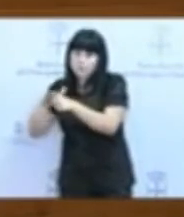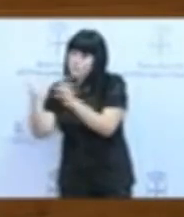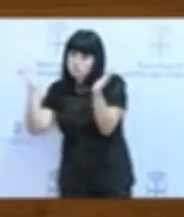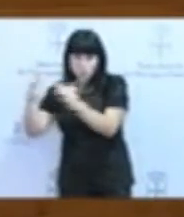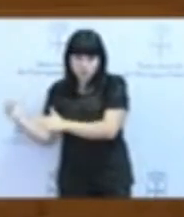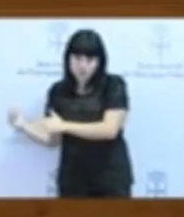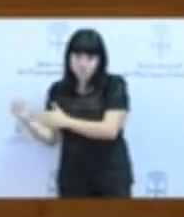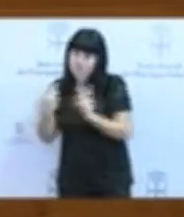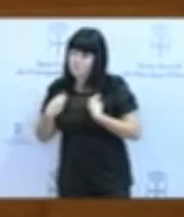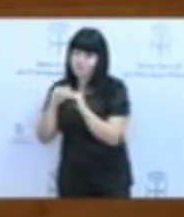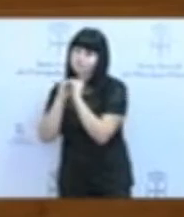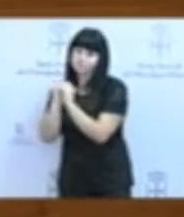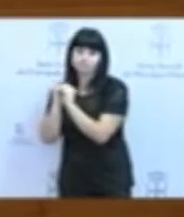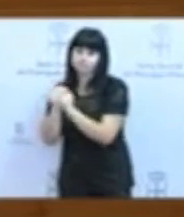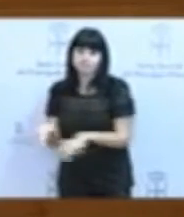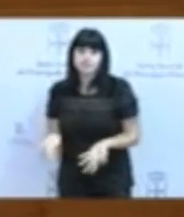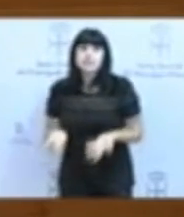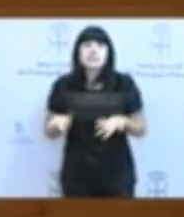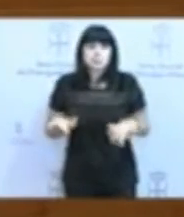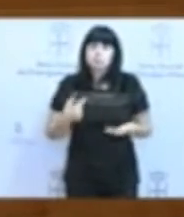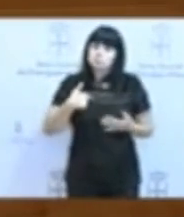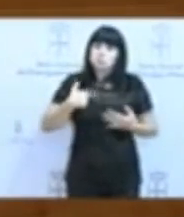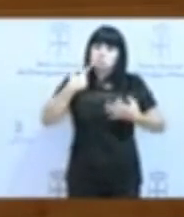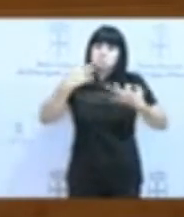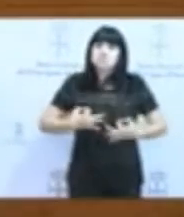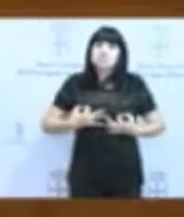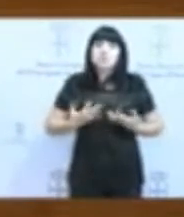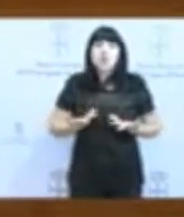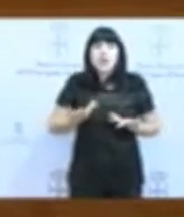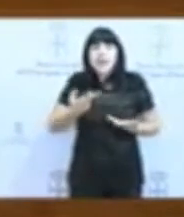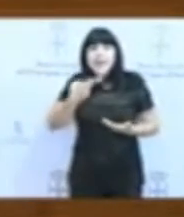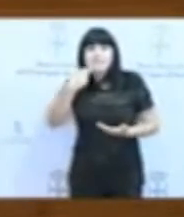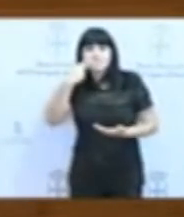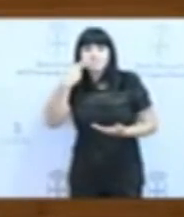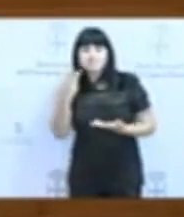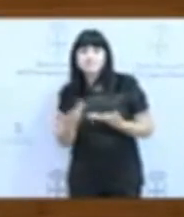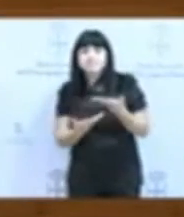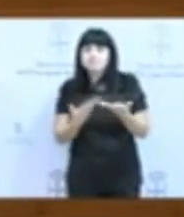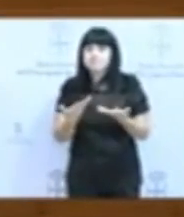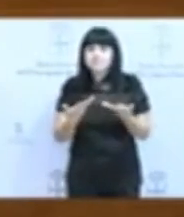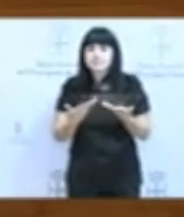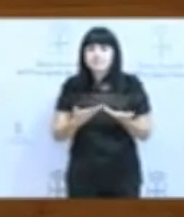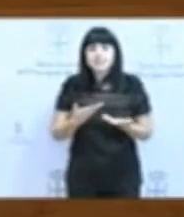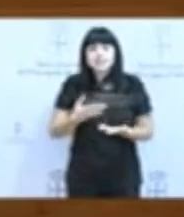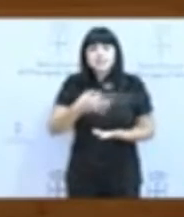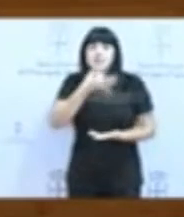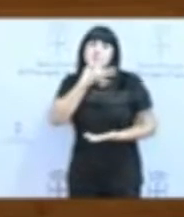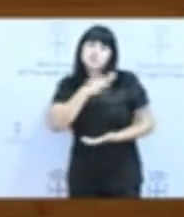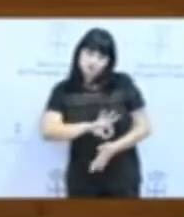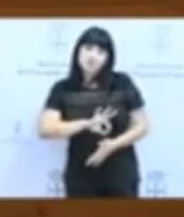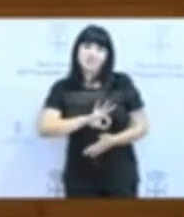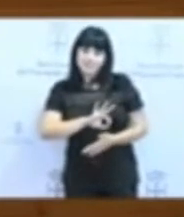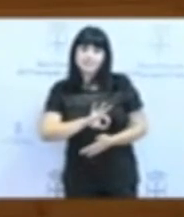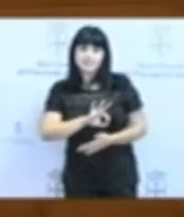vida. Yo estoy seguro que el interés en el desinterés es muy buen negocio, pero yo prefiero